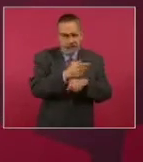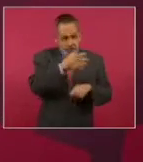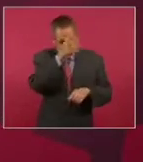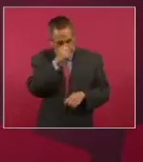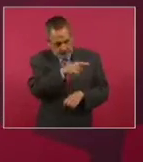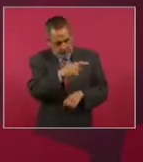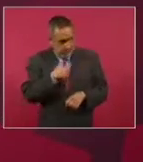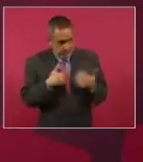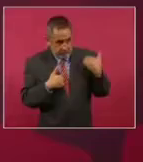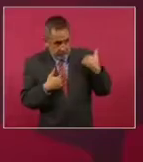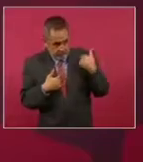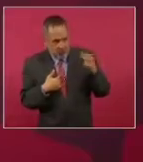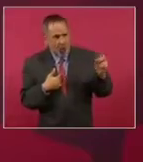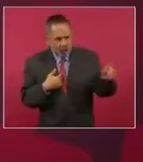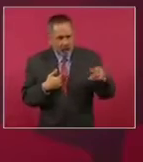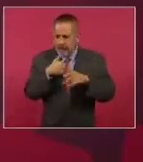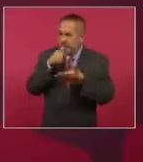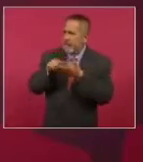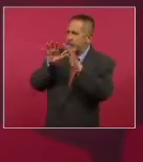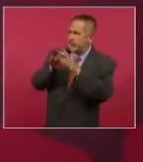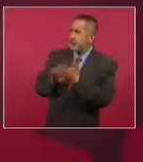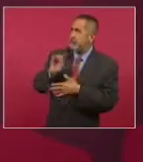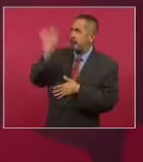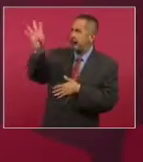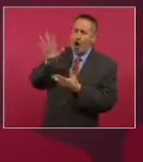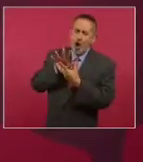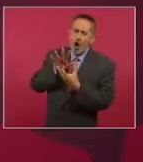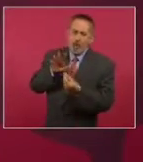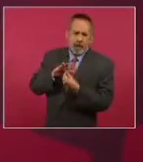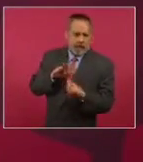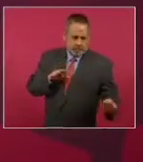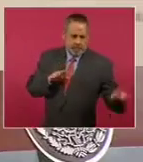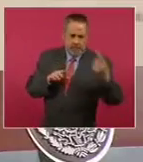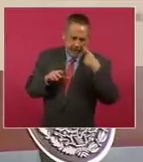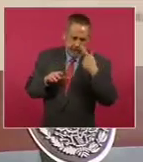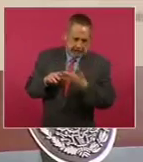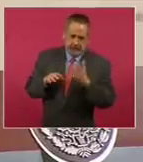me hicieron esa petición. Por cierto,